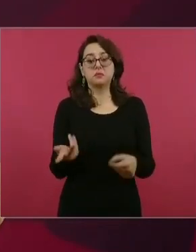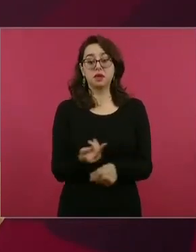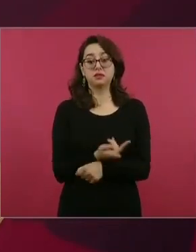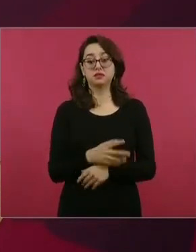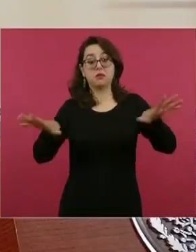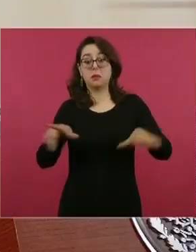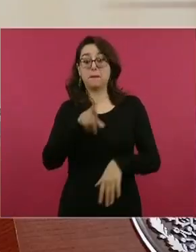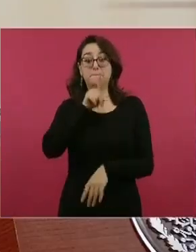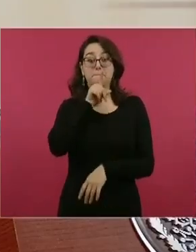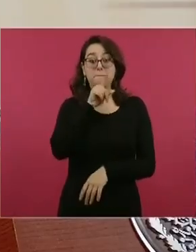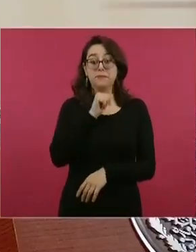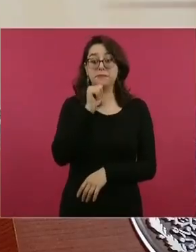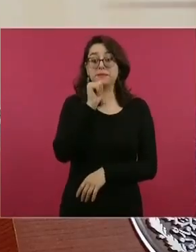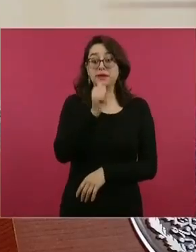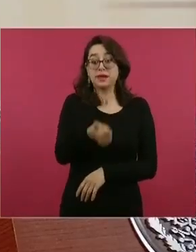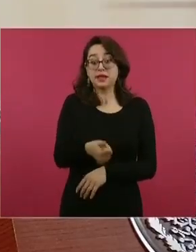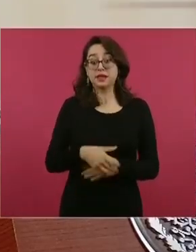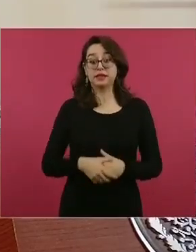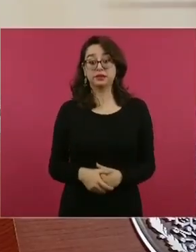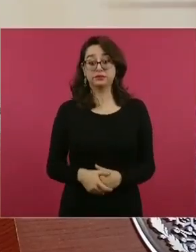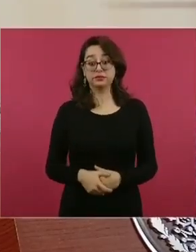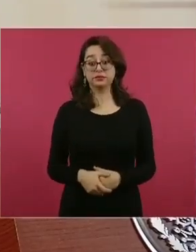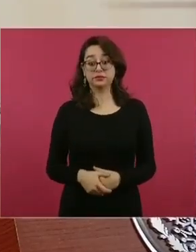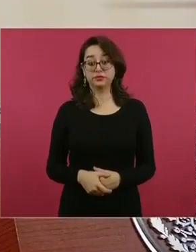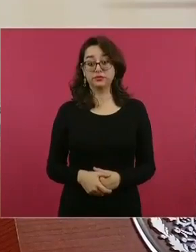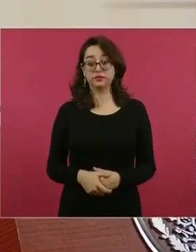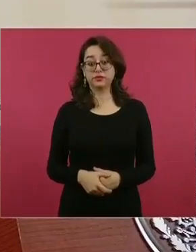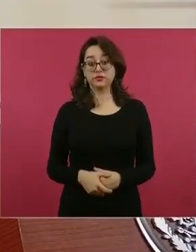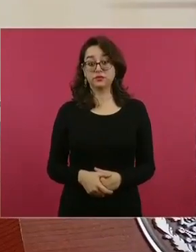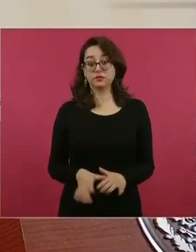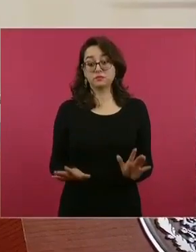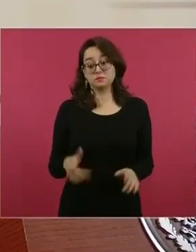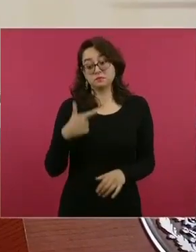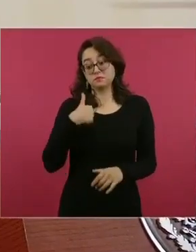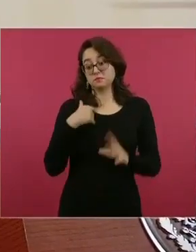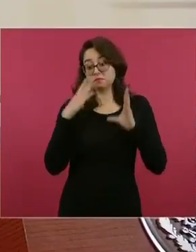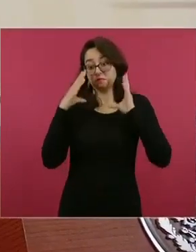que va a seguir quedando